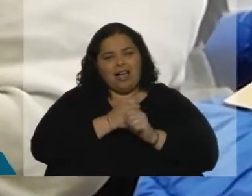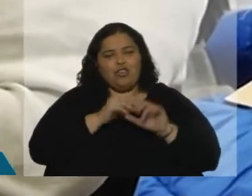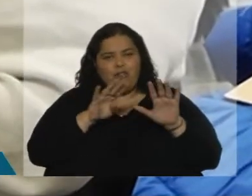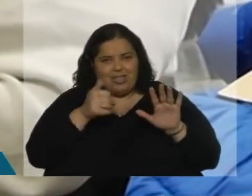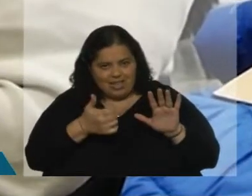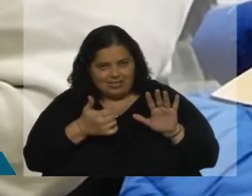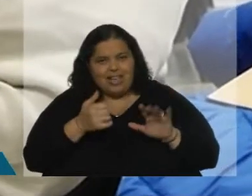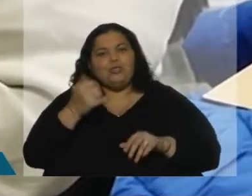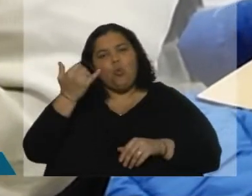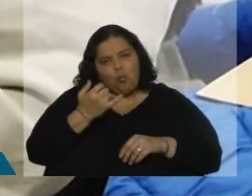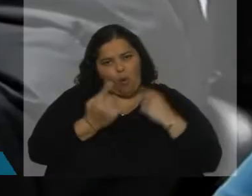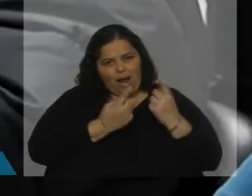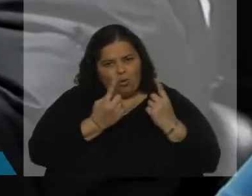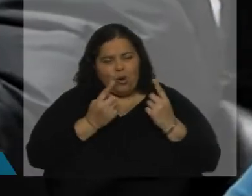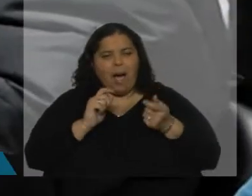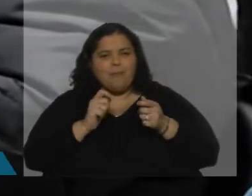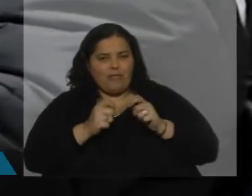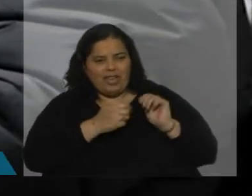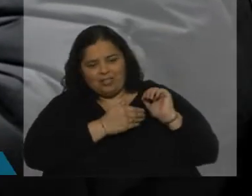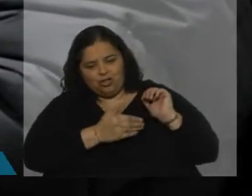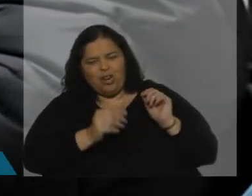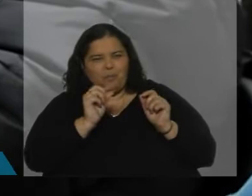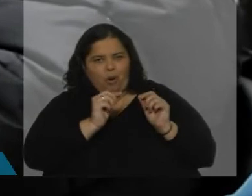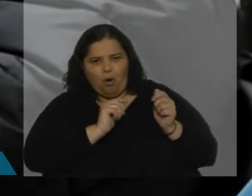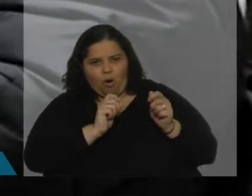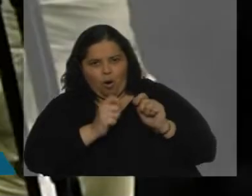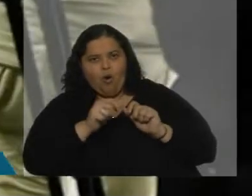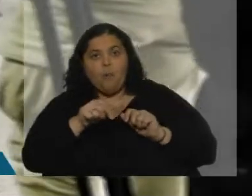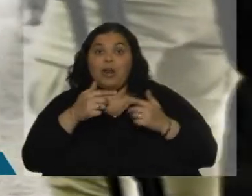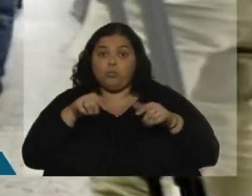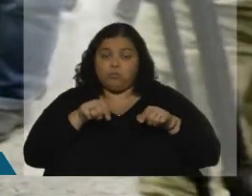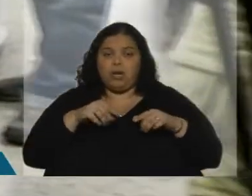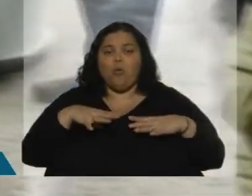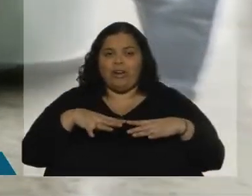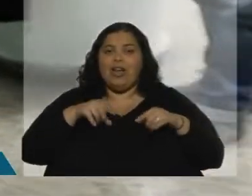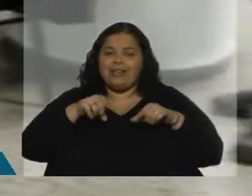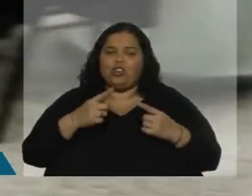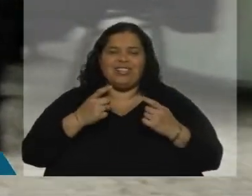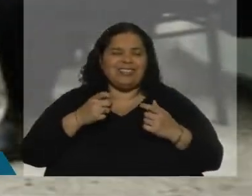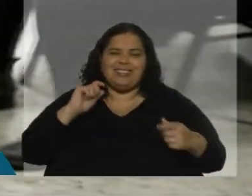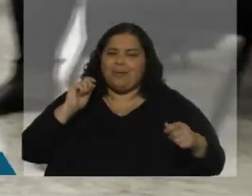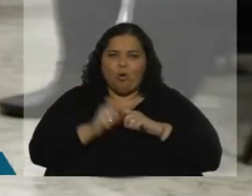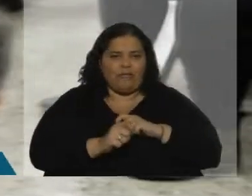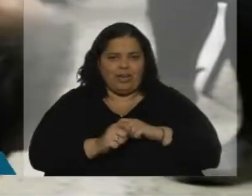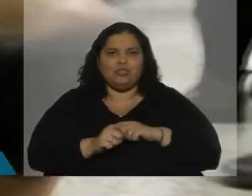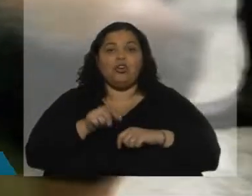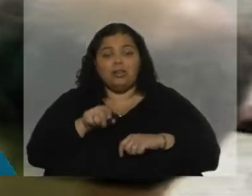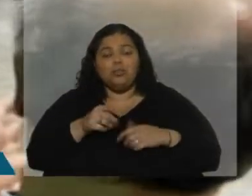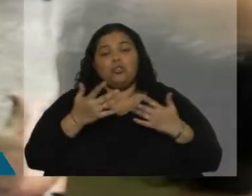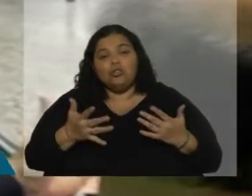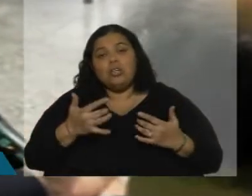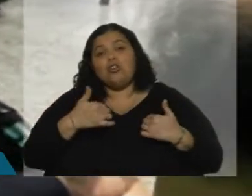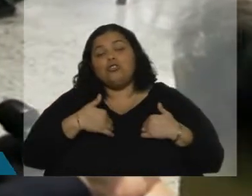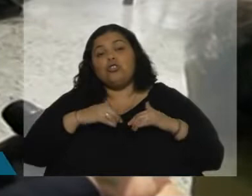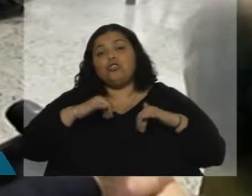también el transcurrir de estos años estaba requiriendo una modificación extendimos el alcance del